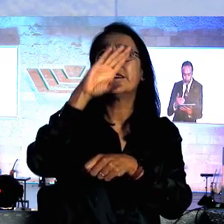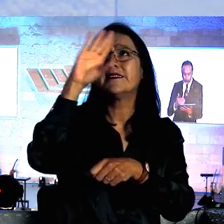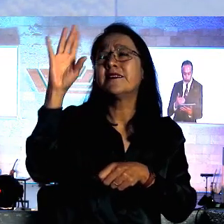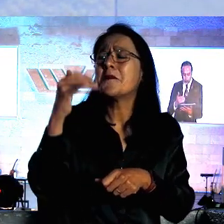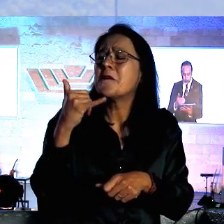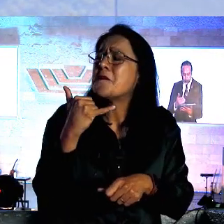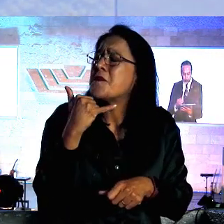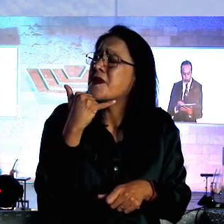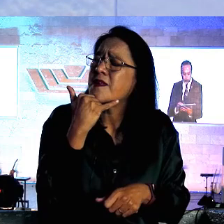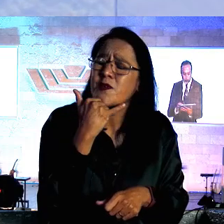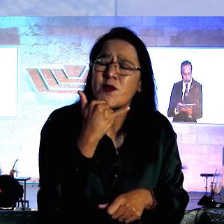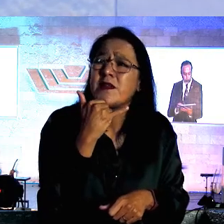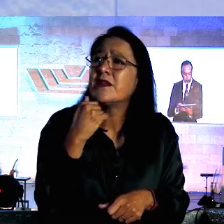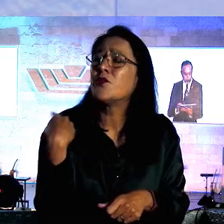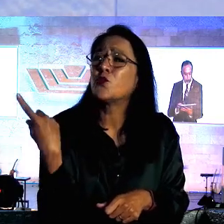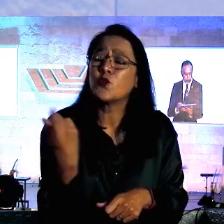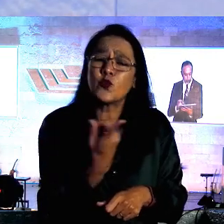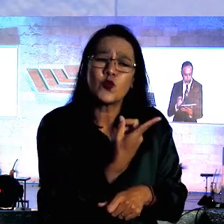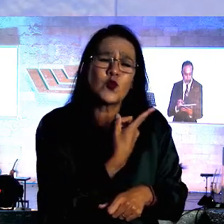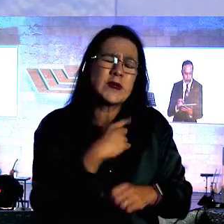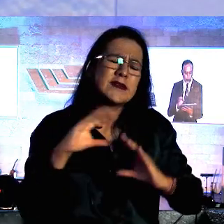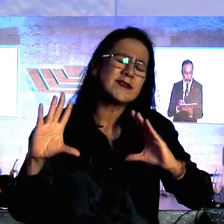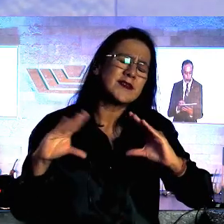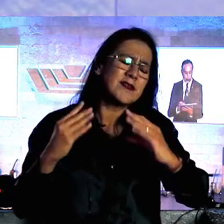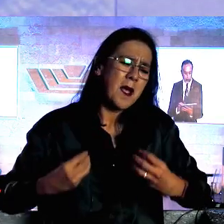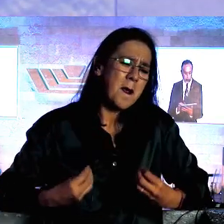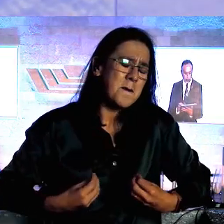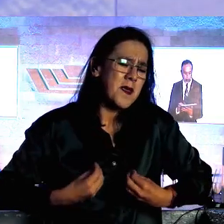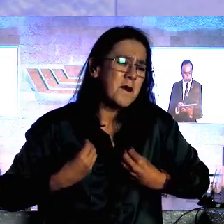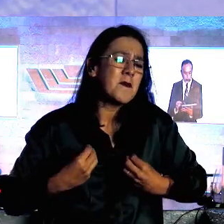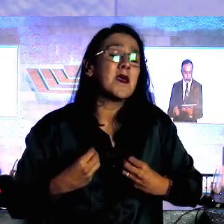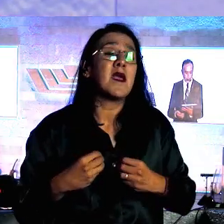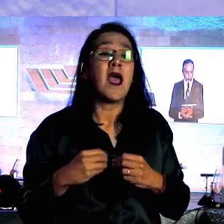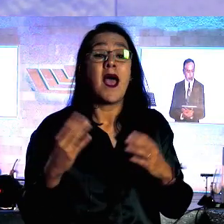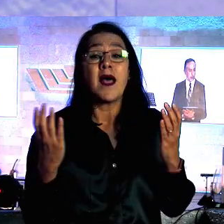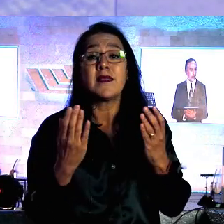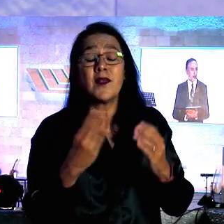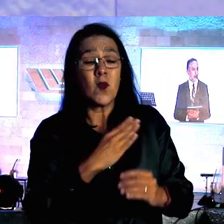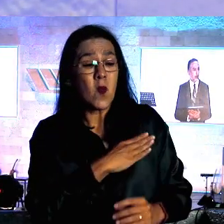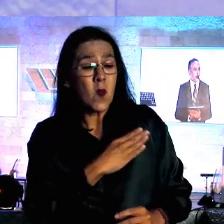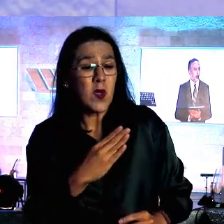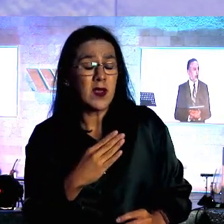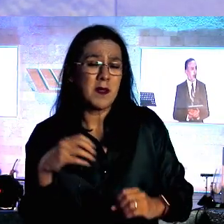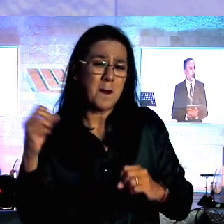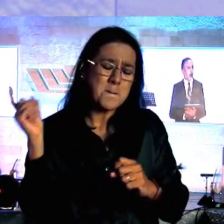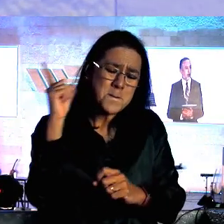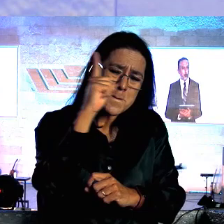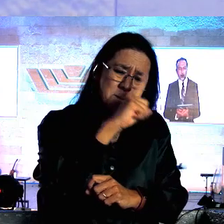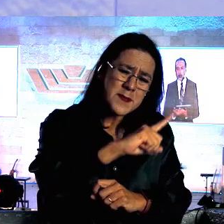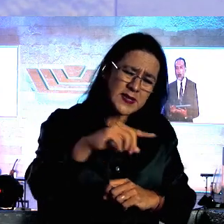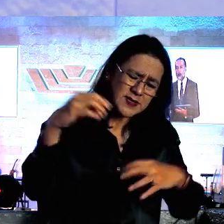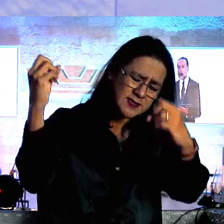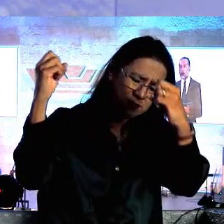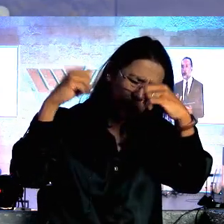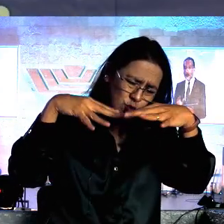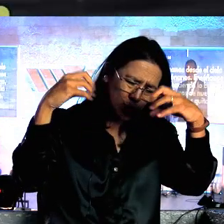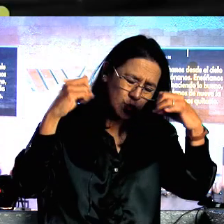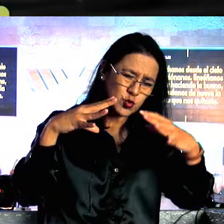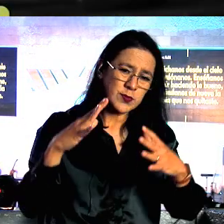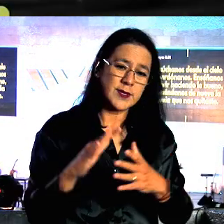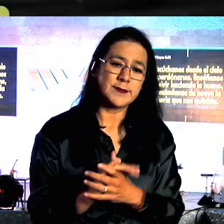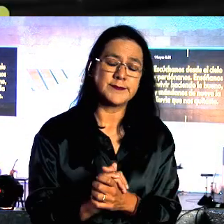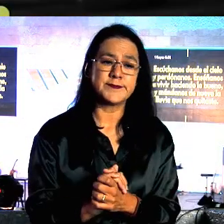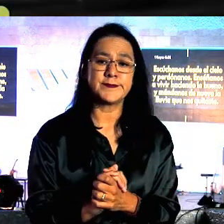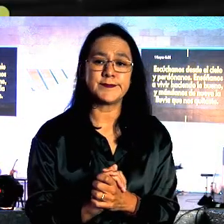Enséñanos a vivir haciendo lo bueno y mándanos de nuevo la lluvia que nos quitaste. Ahora, yo quisiera revisar con ustedes